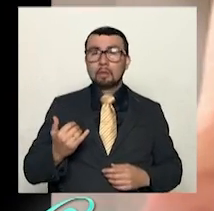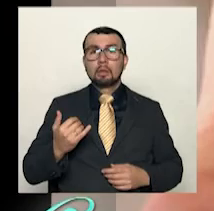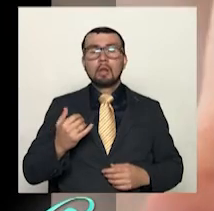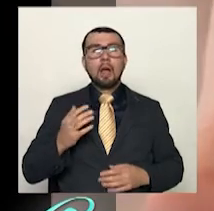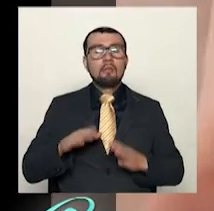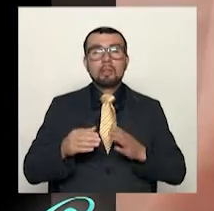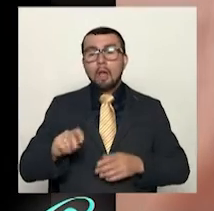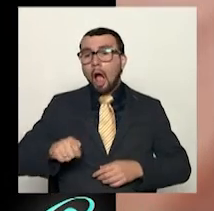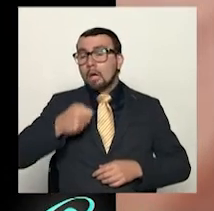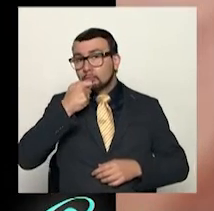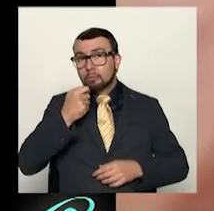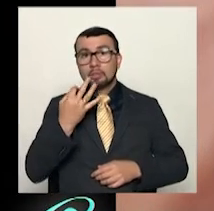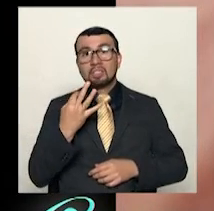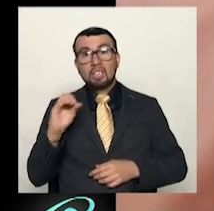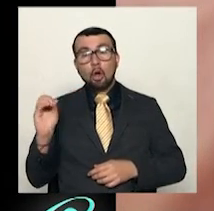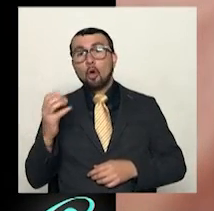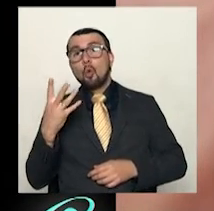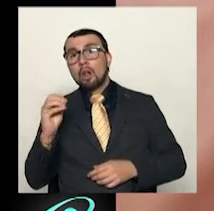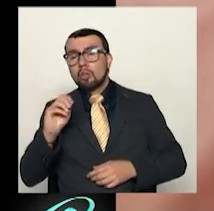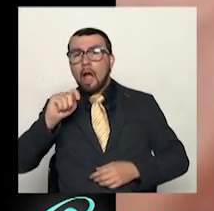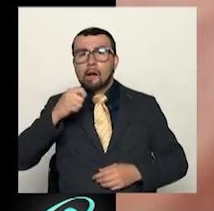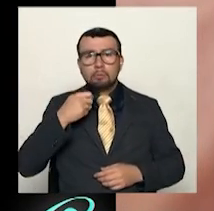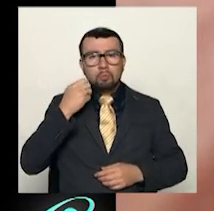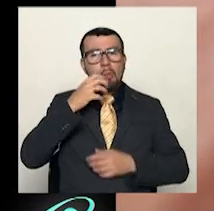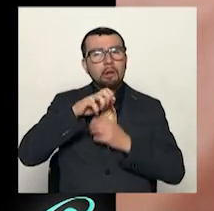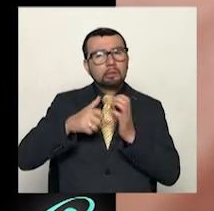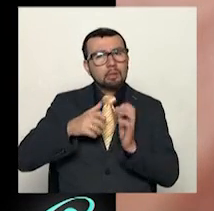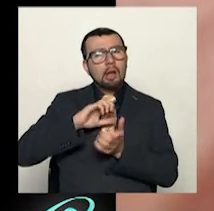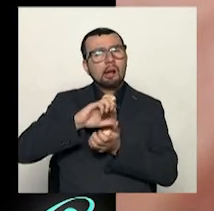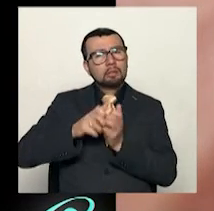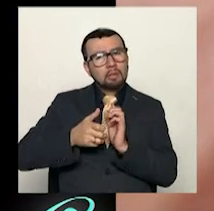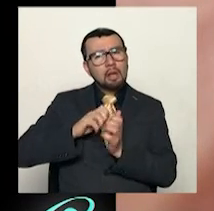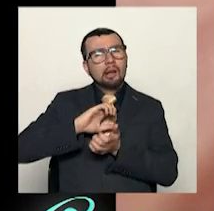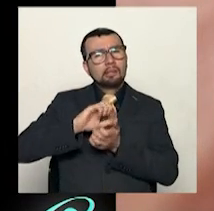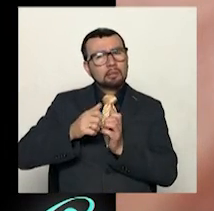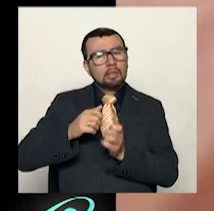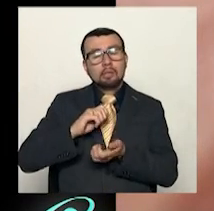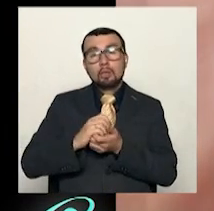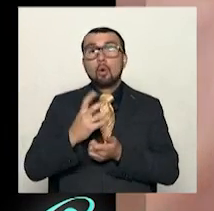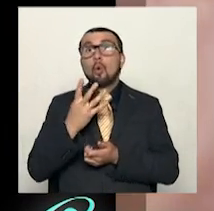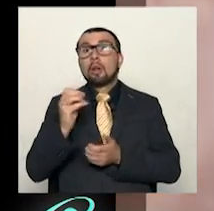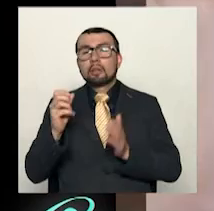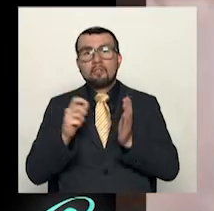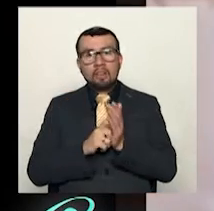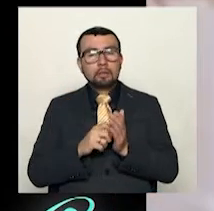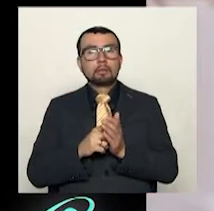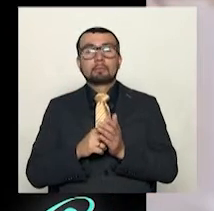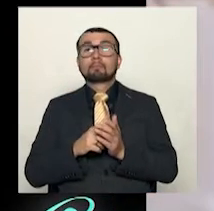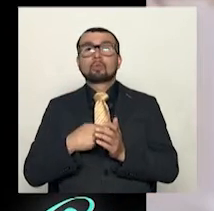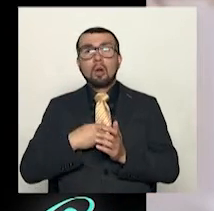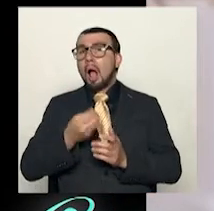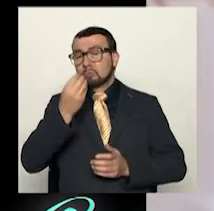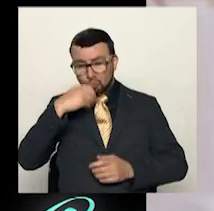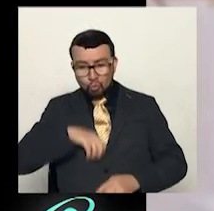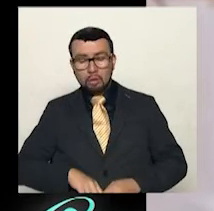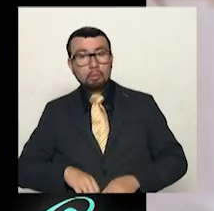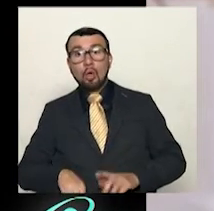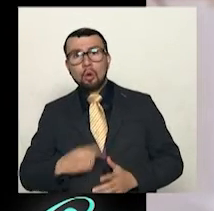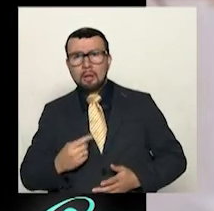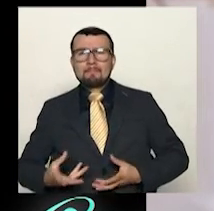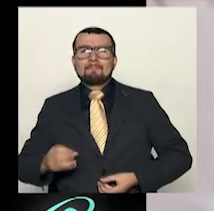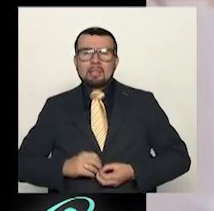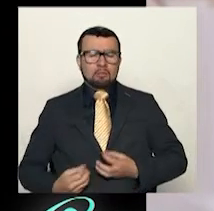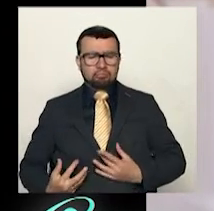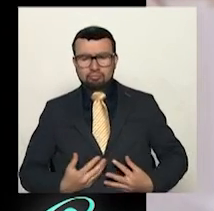40 veces cada bocado, lo que está haciendo es recargar ese estómago, esa cámara gástrica para que produzca el doble o el triple de cantidad de jugos gástricos, lo